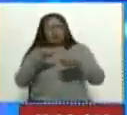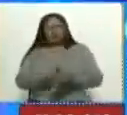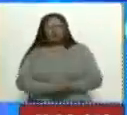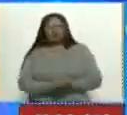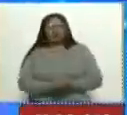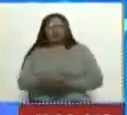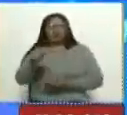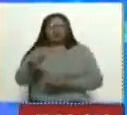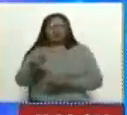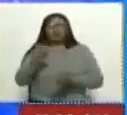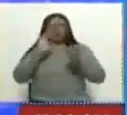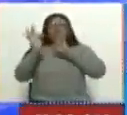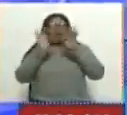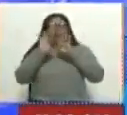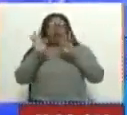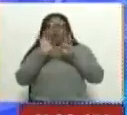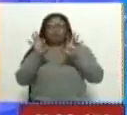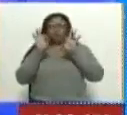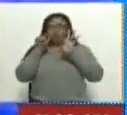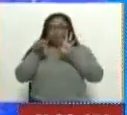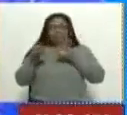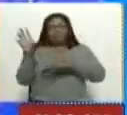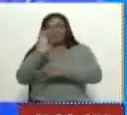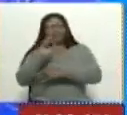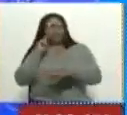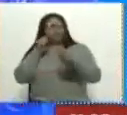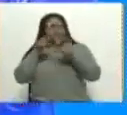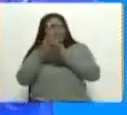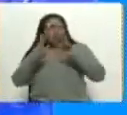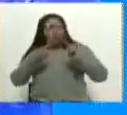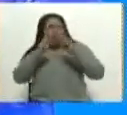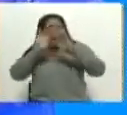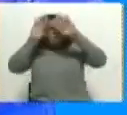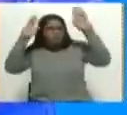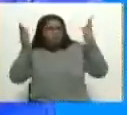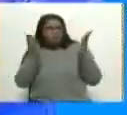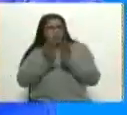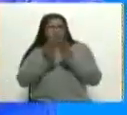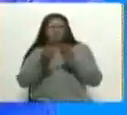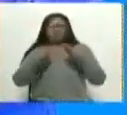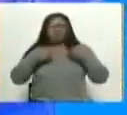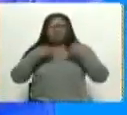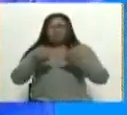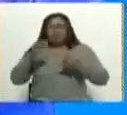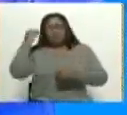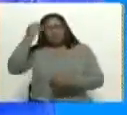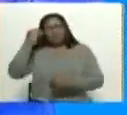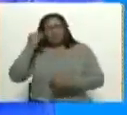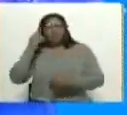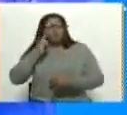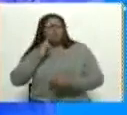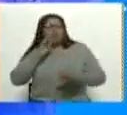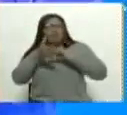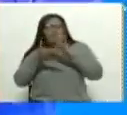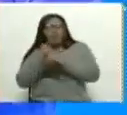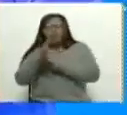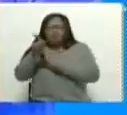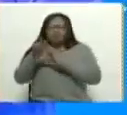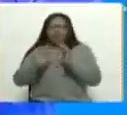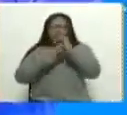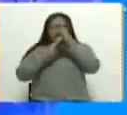Rivas en el teatro Teresa Carreño a propósito del Encuentro Mundial por la vigencia del pensamiento bolivariano del comandante